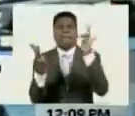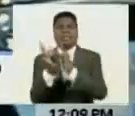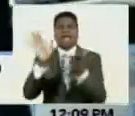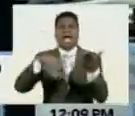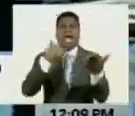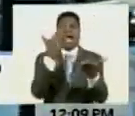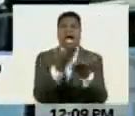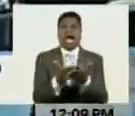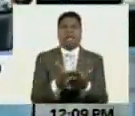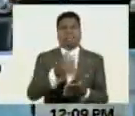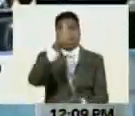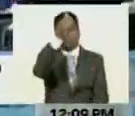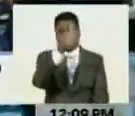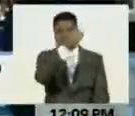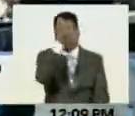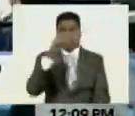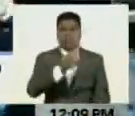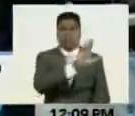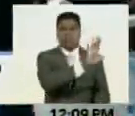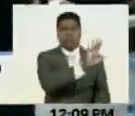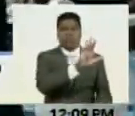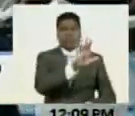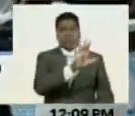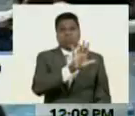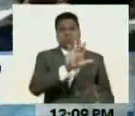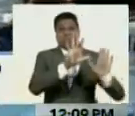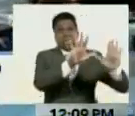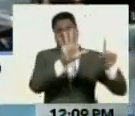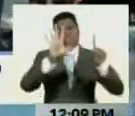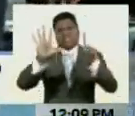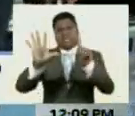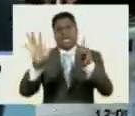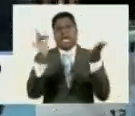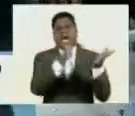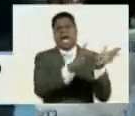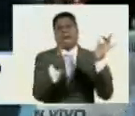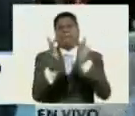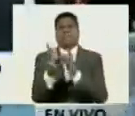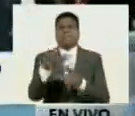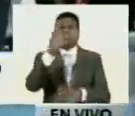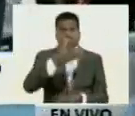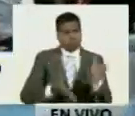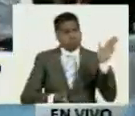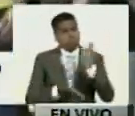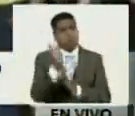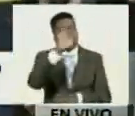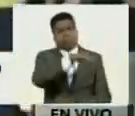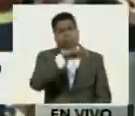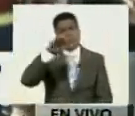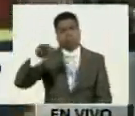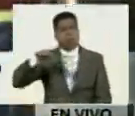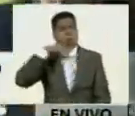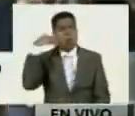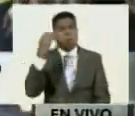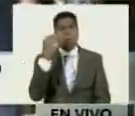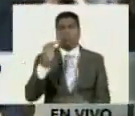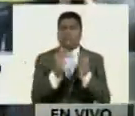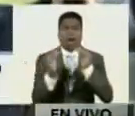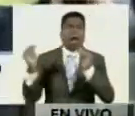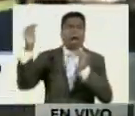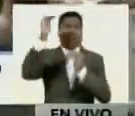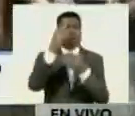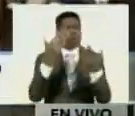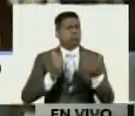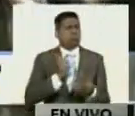el domingo 16 de abril, usted puede ir con su niño, con su niña, con los jóvenes, con